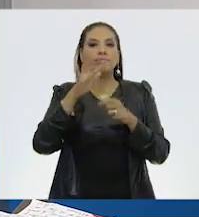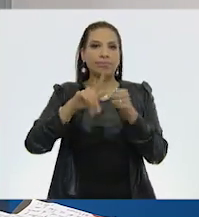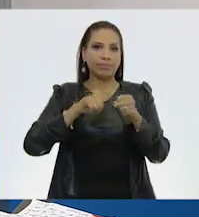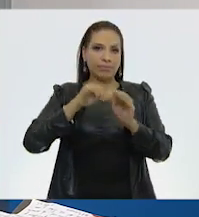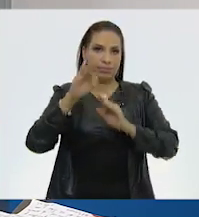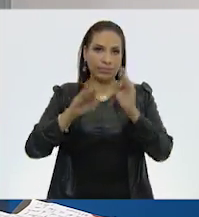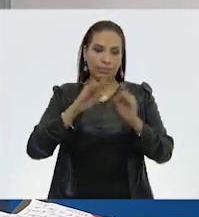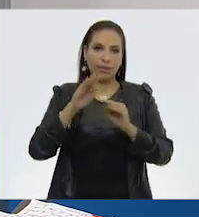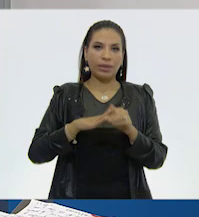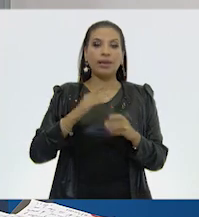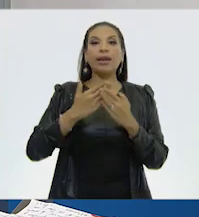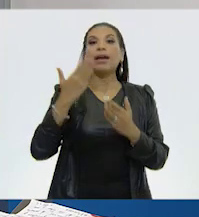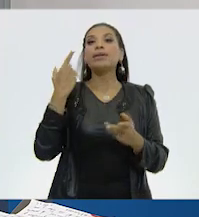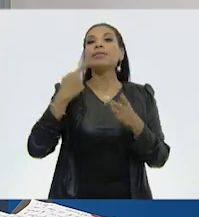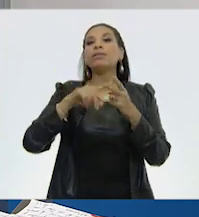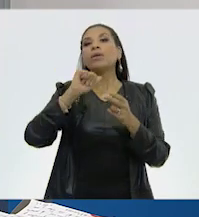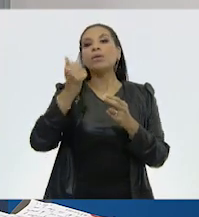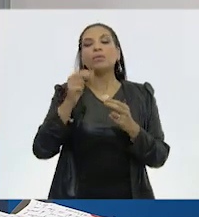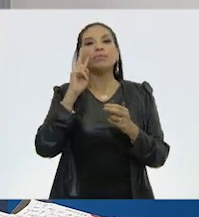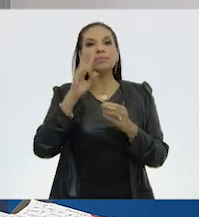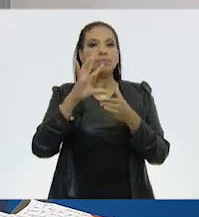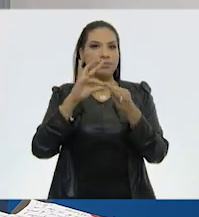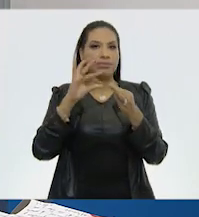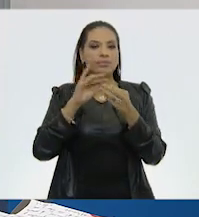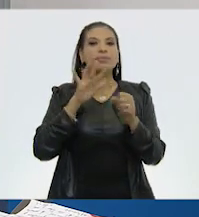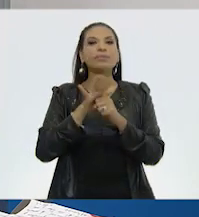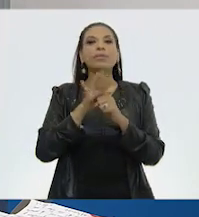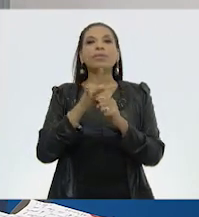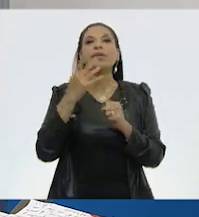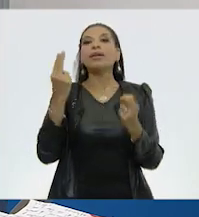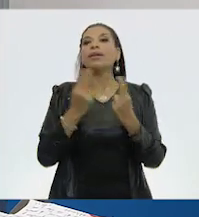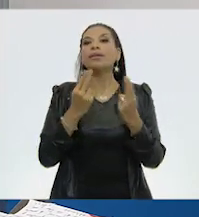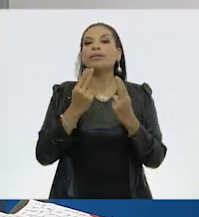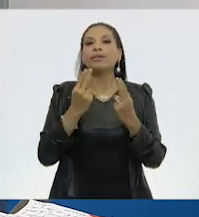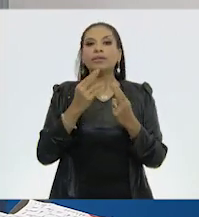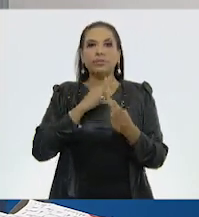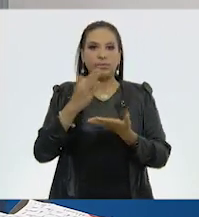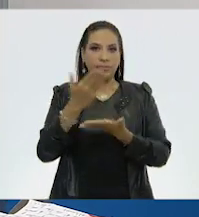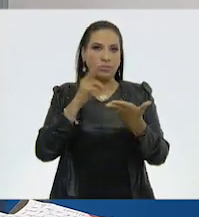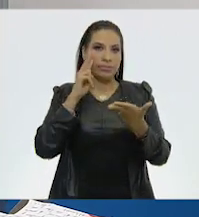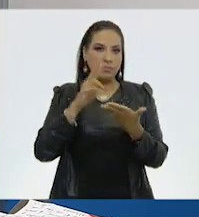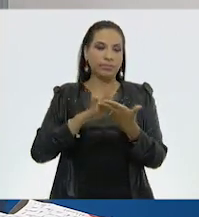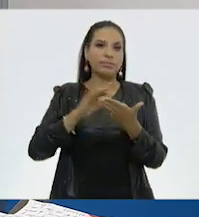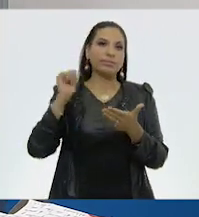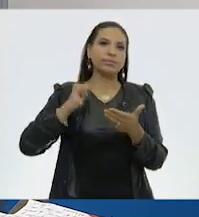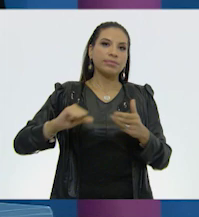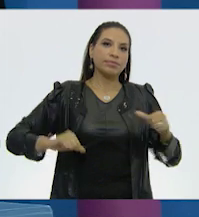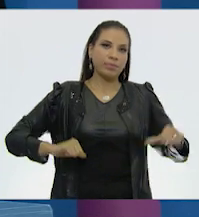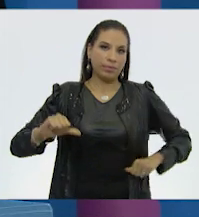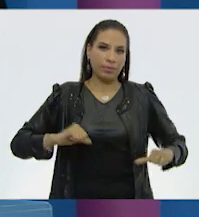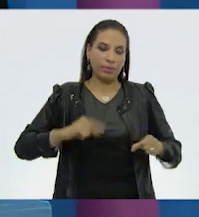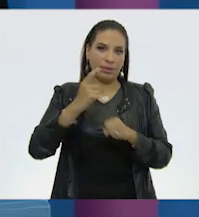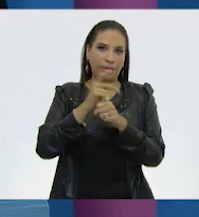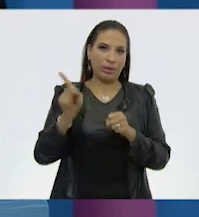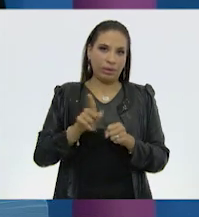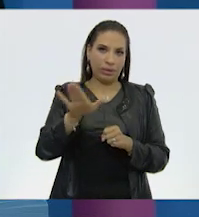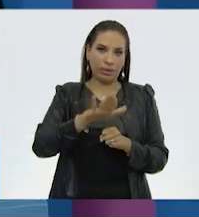animales. Y antes de pasar al siguiente elemento, parece necesario comparar las actividades de estos primeros